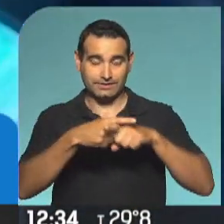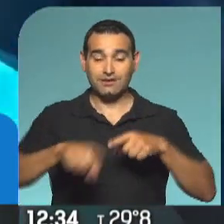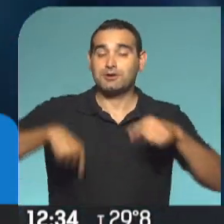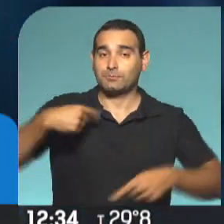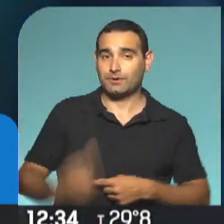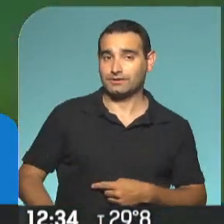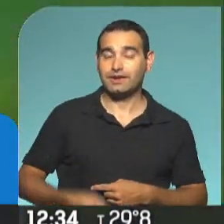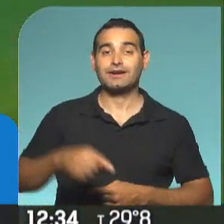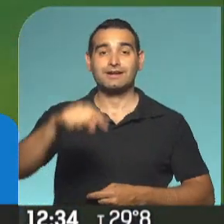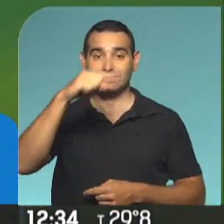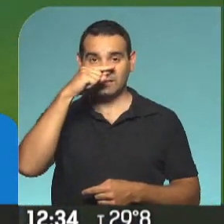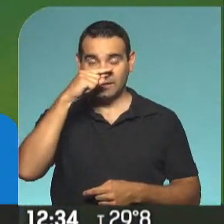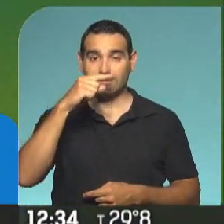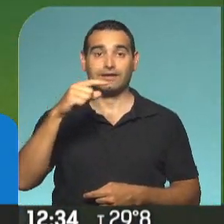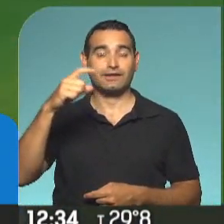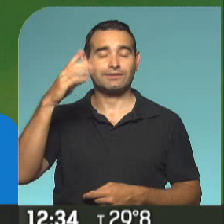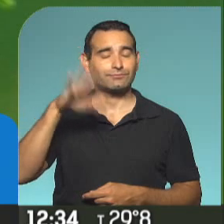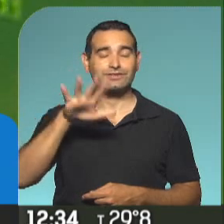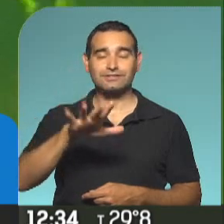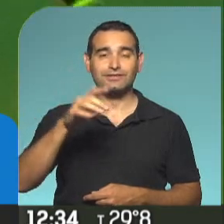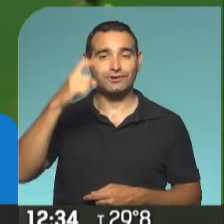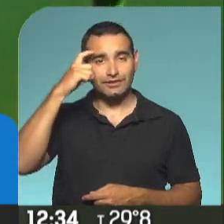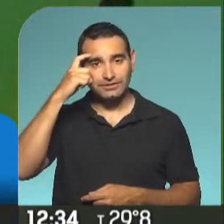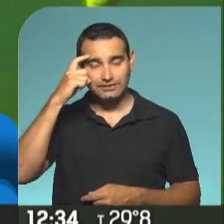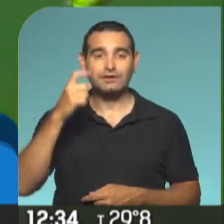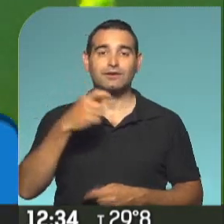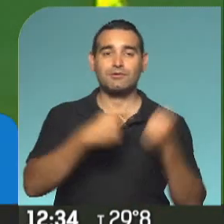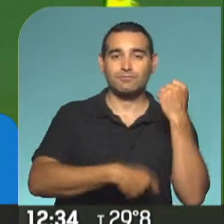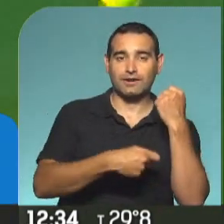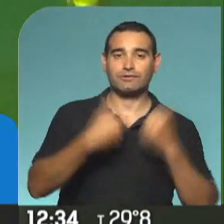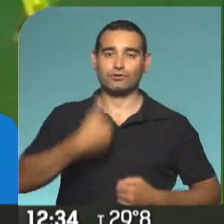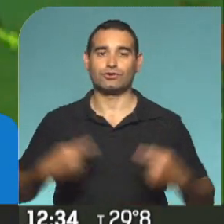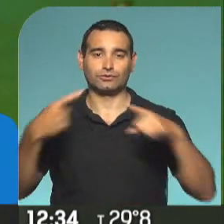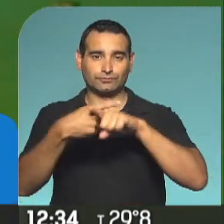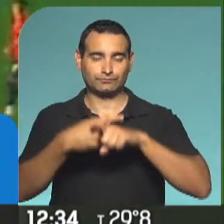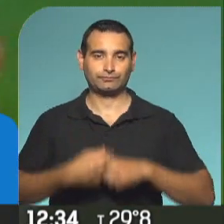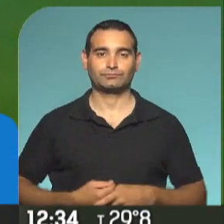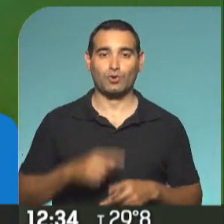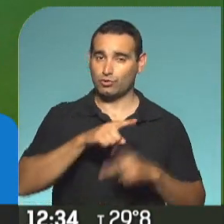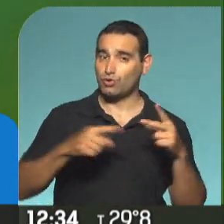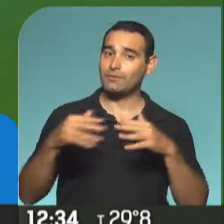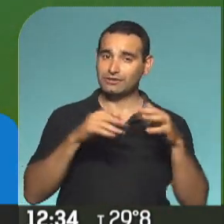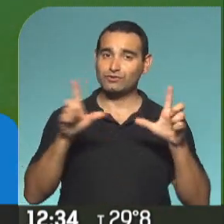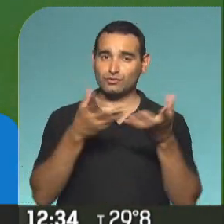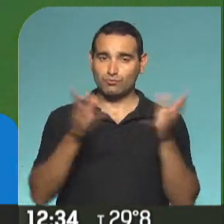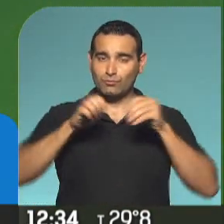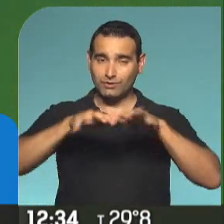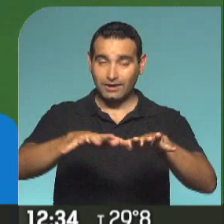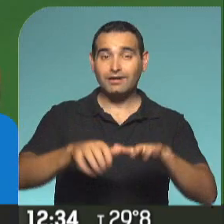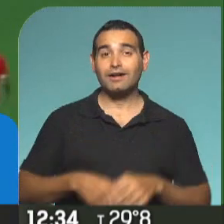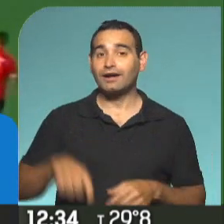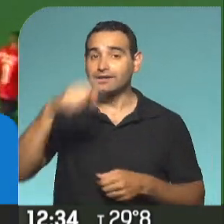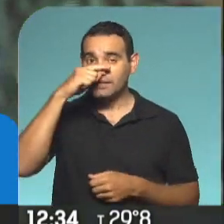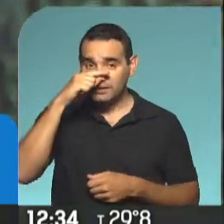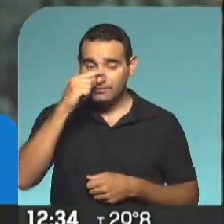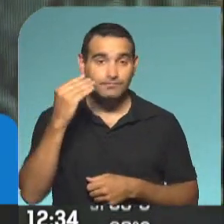Mañana 17:10, Banfield recibe a Colón. Esos van a ser los partidos. Lindos partidos, ¿eh? Y a las 19